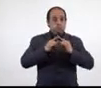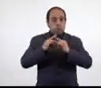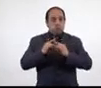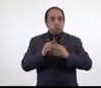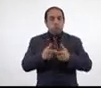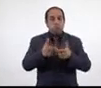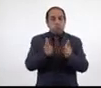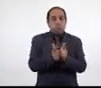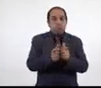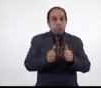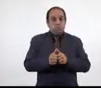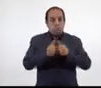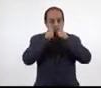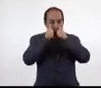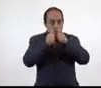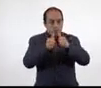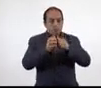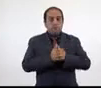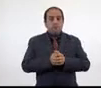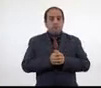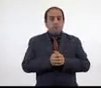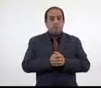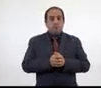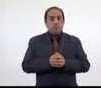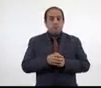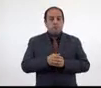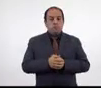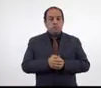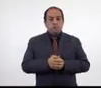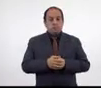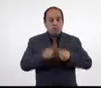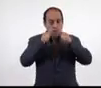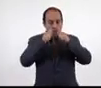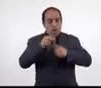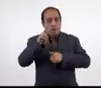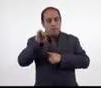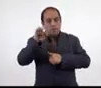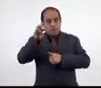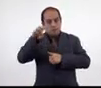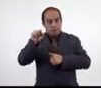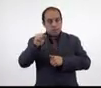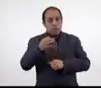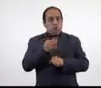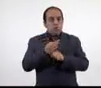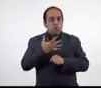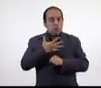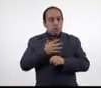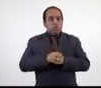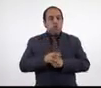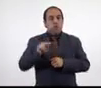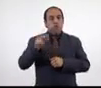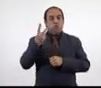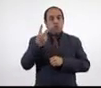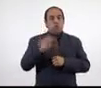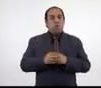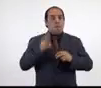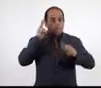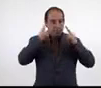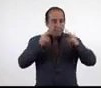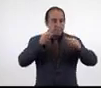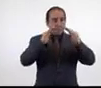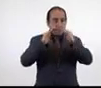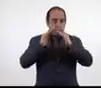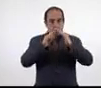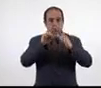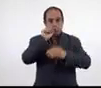que implica, como ya adelanté, la célula de atención victimal, hasta este momento hemos generado 81 visitas